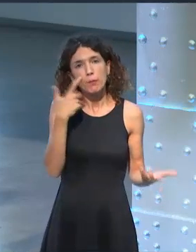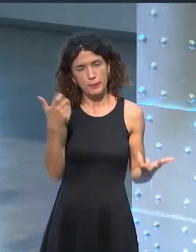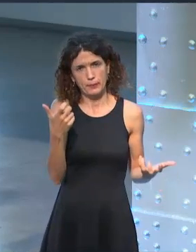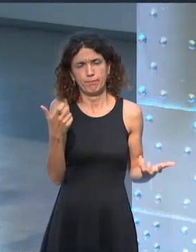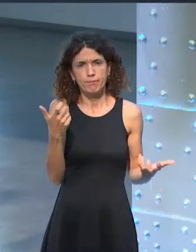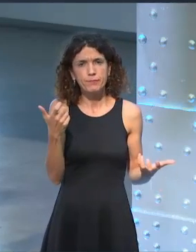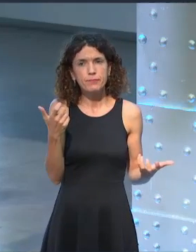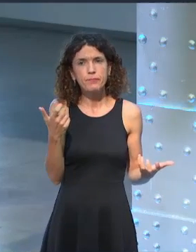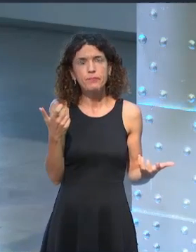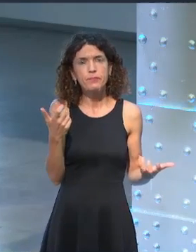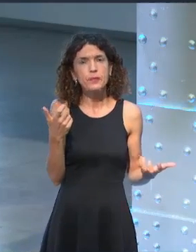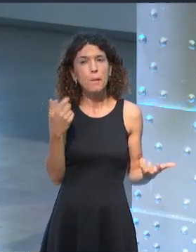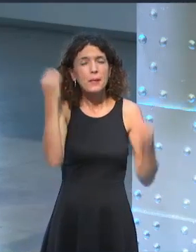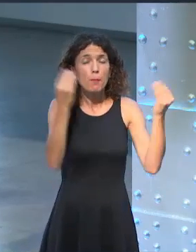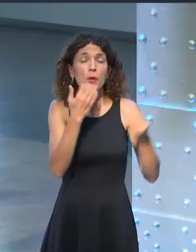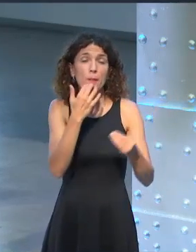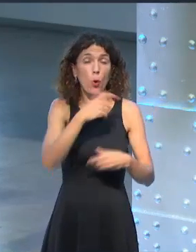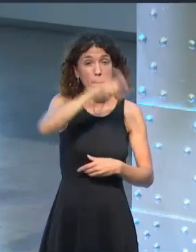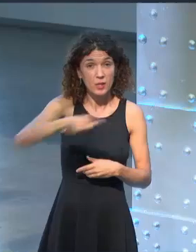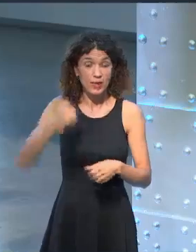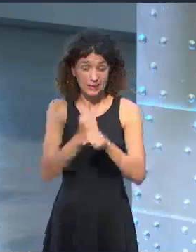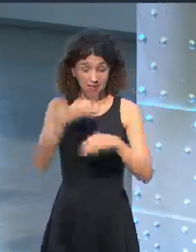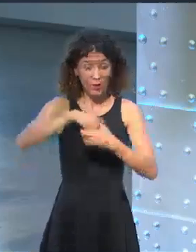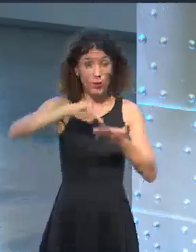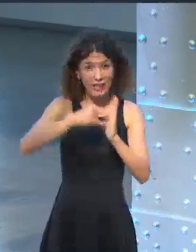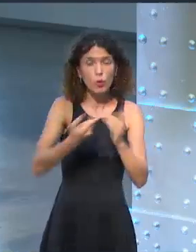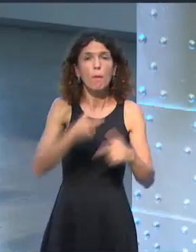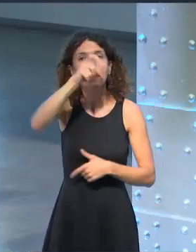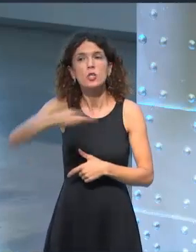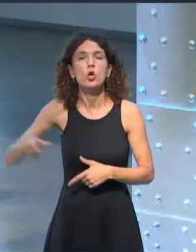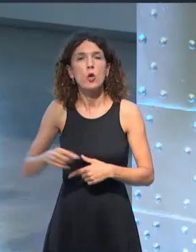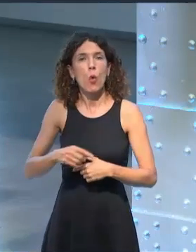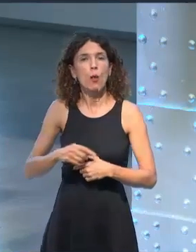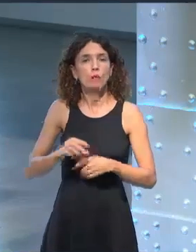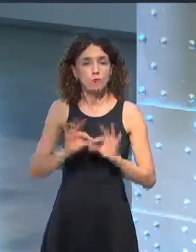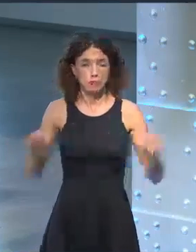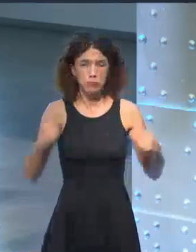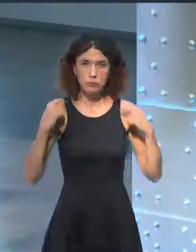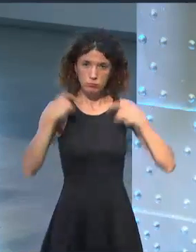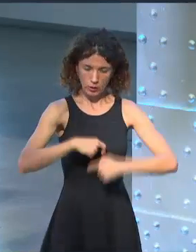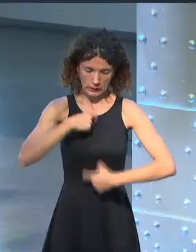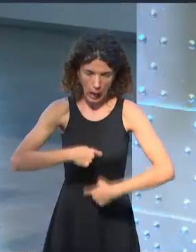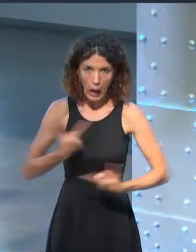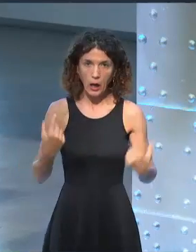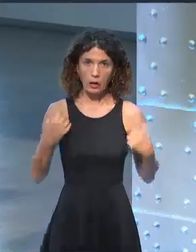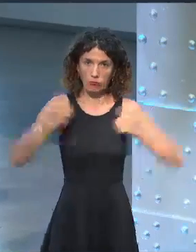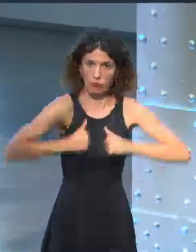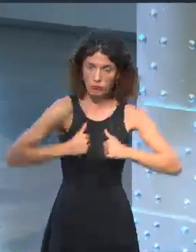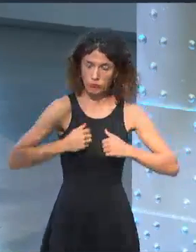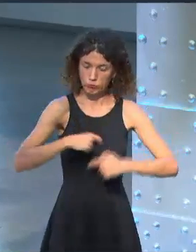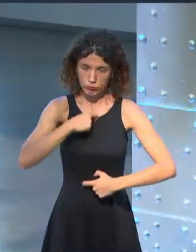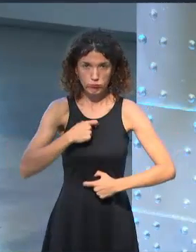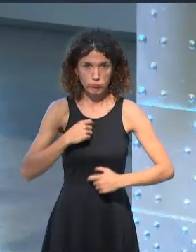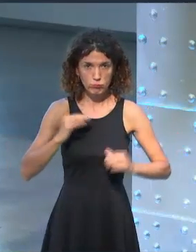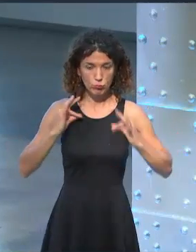que se piensa, por ejemplo, que las personas que trabajan en ingeniería son personas que van muy formales, con traje, con corbata. Sin embargo, las